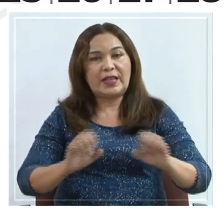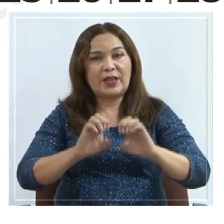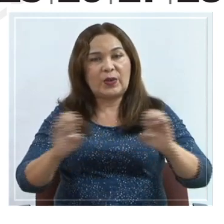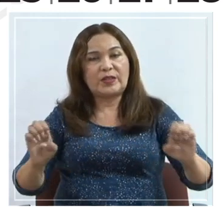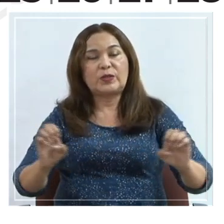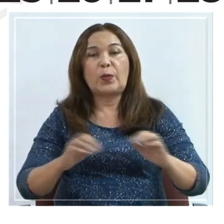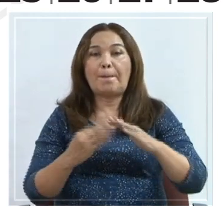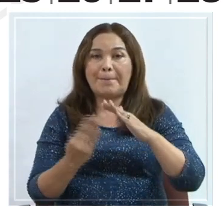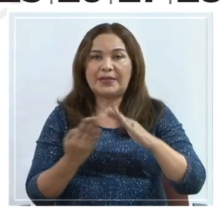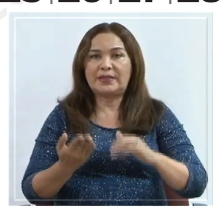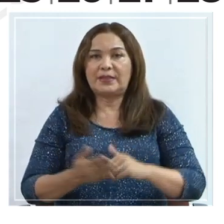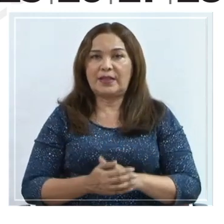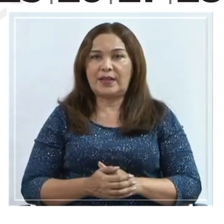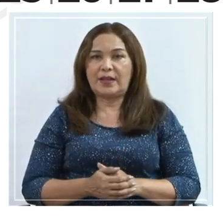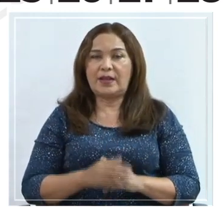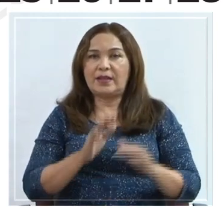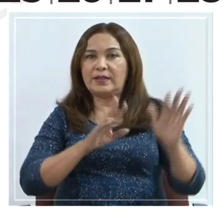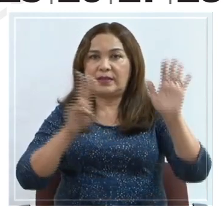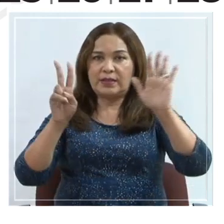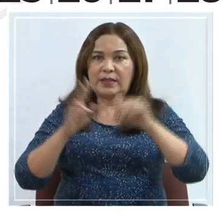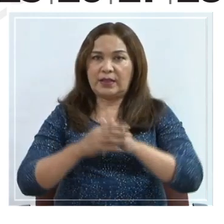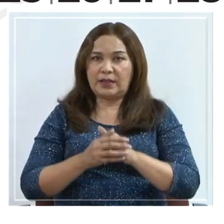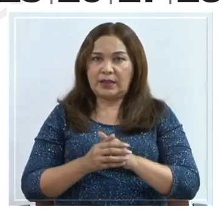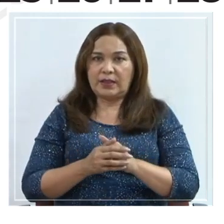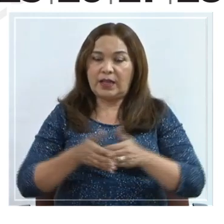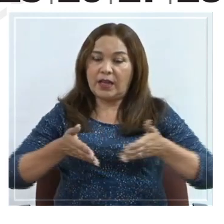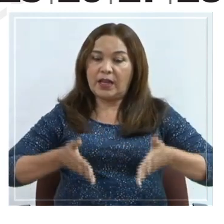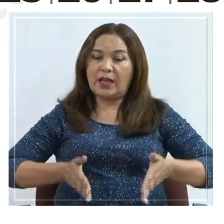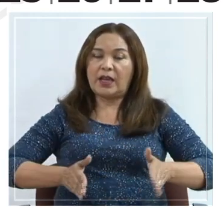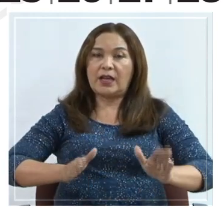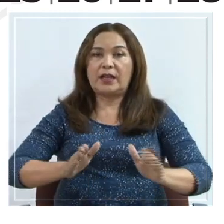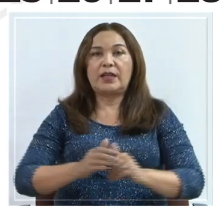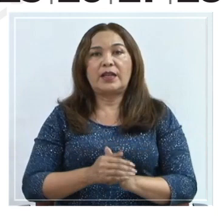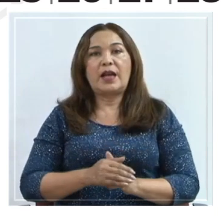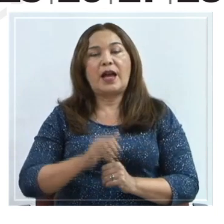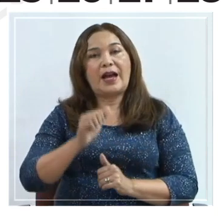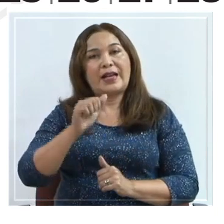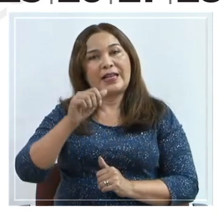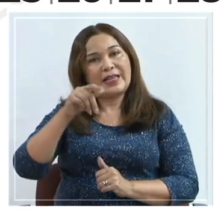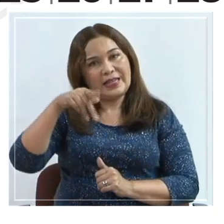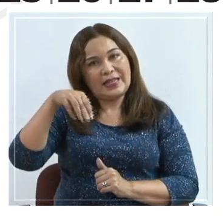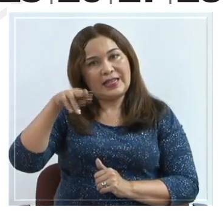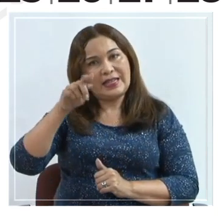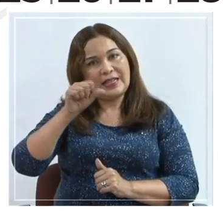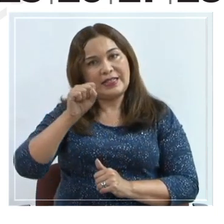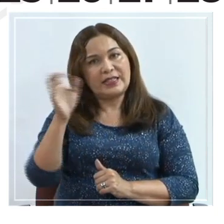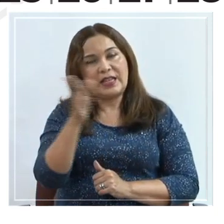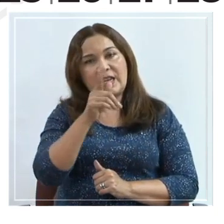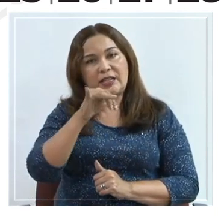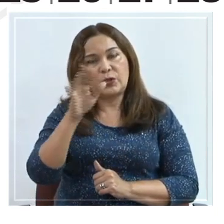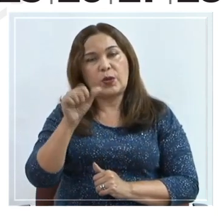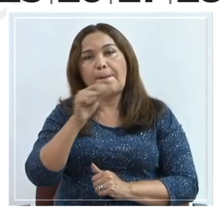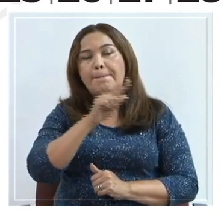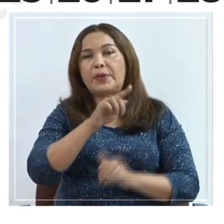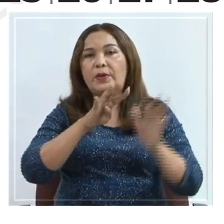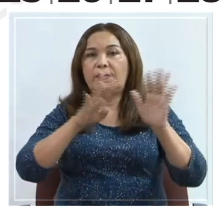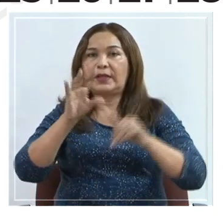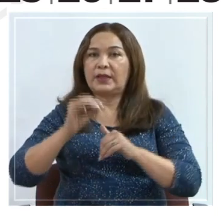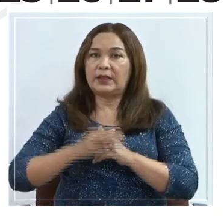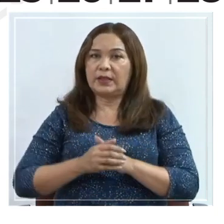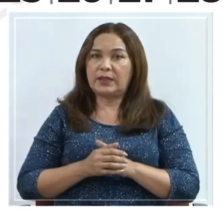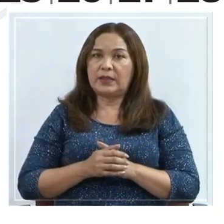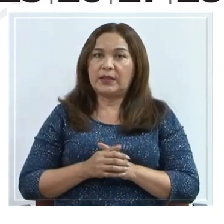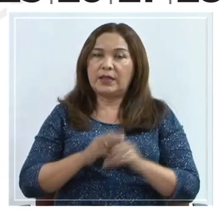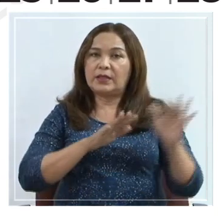básica día 17 natalicio de aquiles nazoa 1920